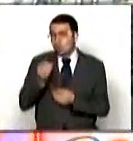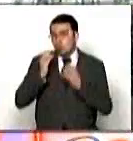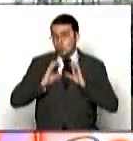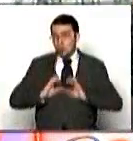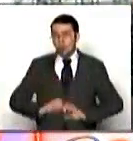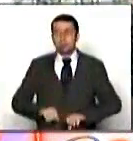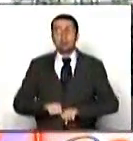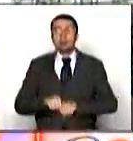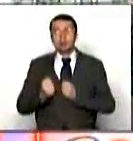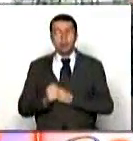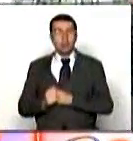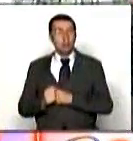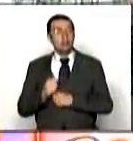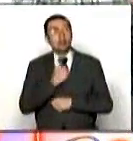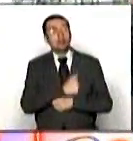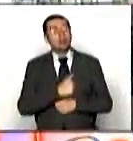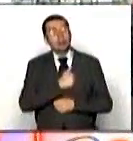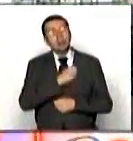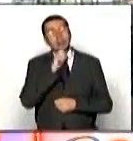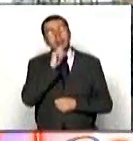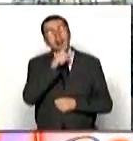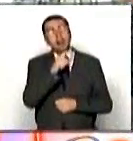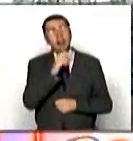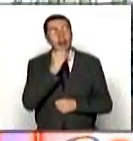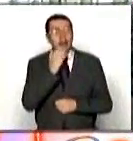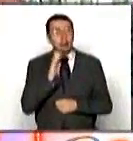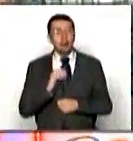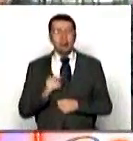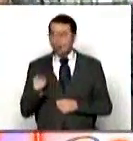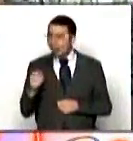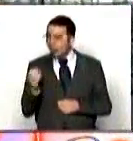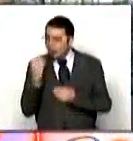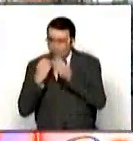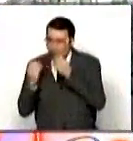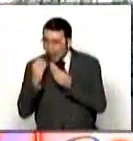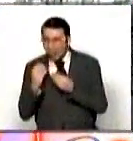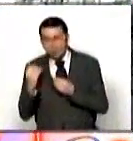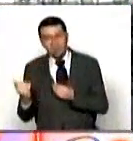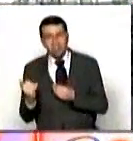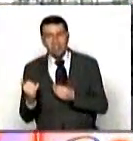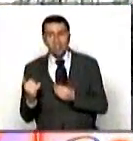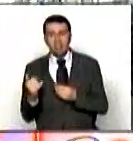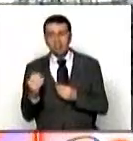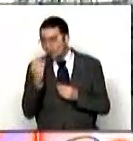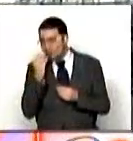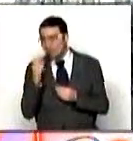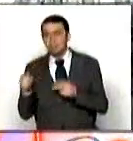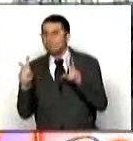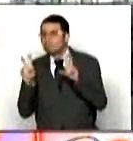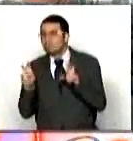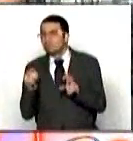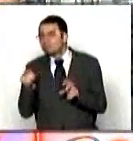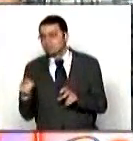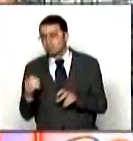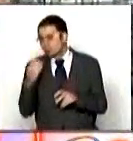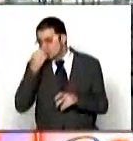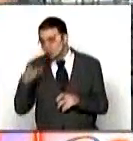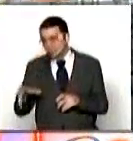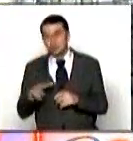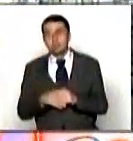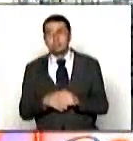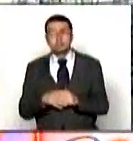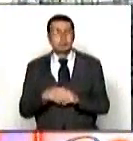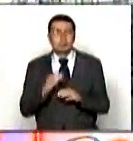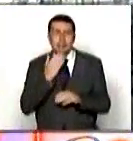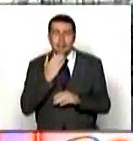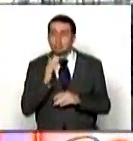incidencia tienen este tipo de, bueno, yo no llamo alimentos, pongamos más bien eso entre comillas, eso es chatarra y basura? Pongamos esos alimentos